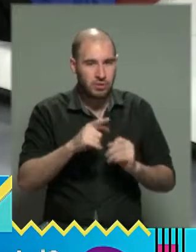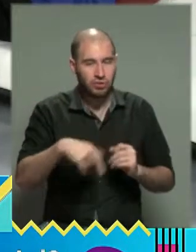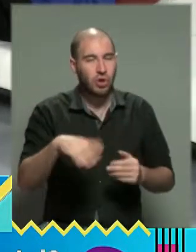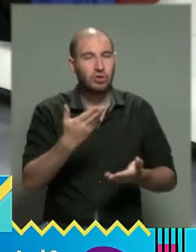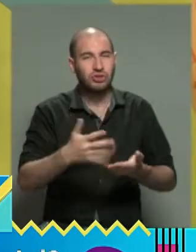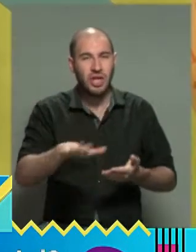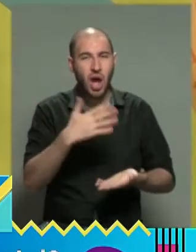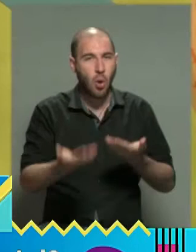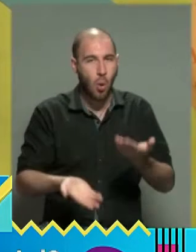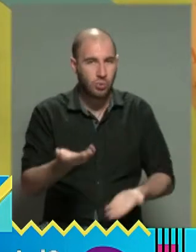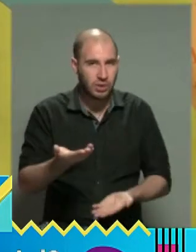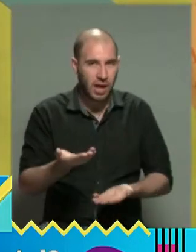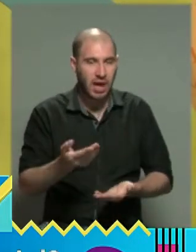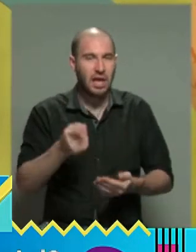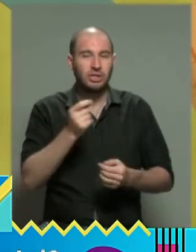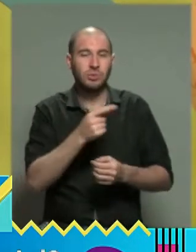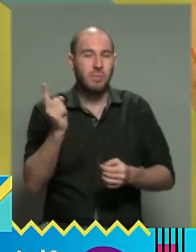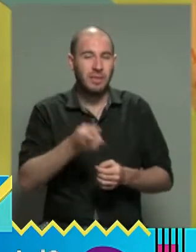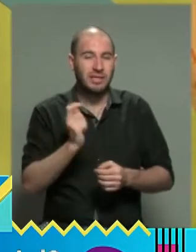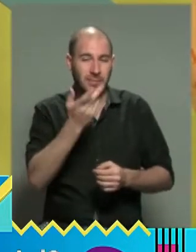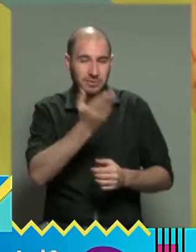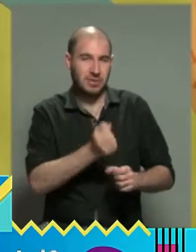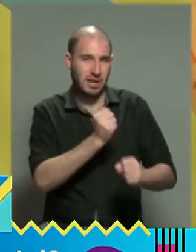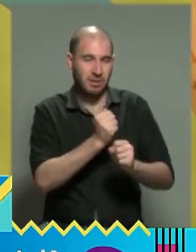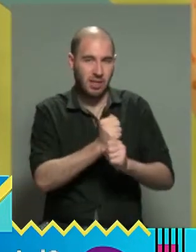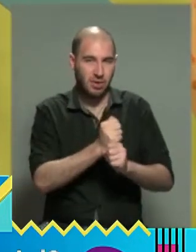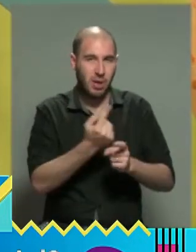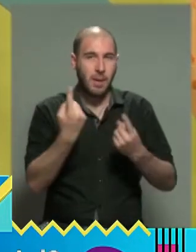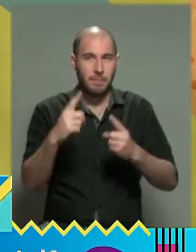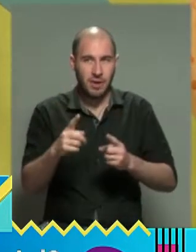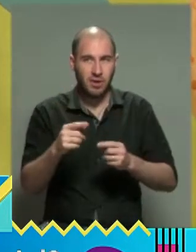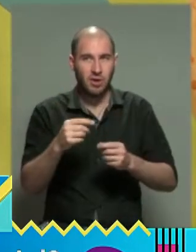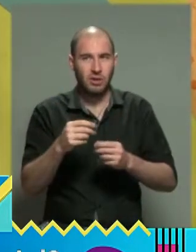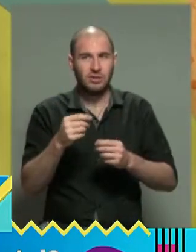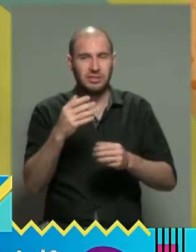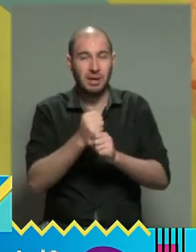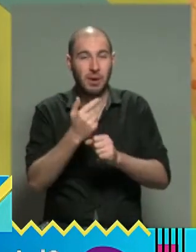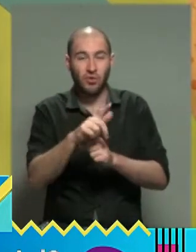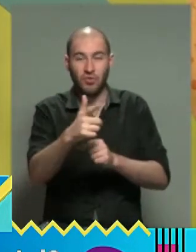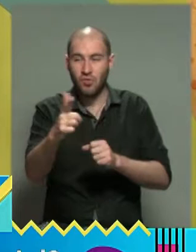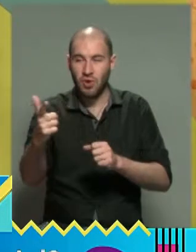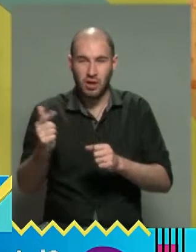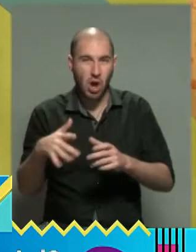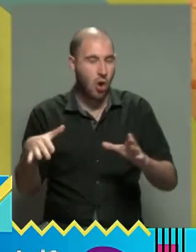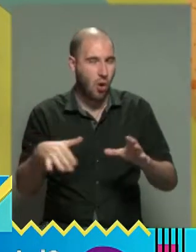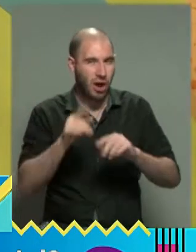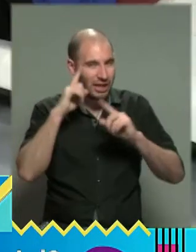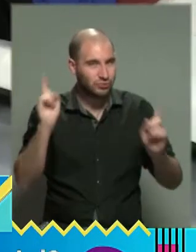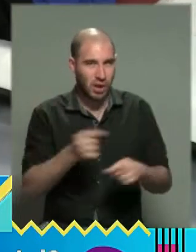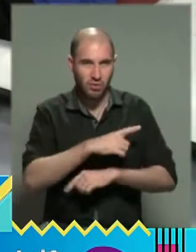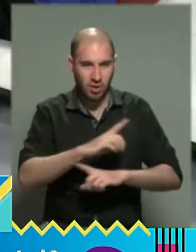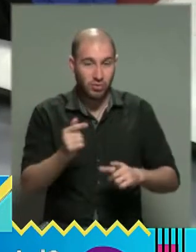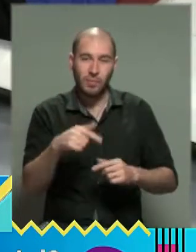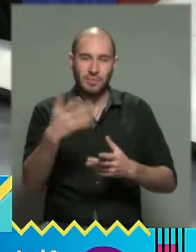sociedad más justa, quien fija el salario es el trabajador. Pero cuando empieza a haber desocupación, que no es por casualidad, hay sectores